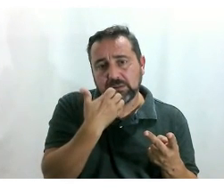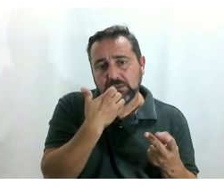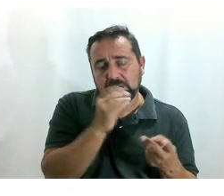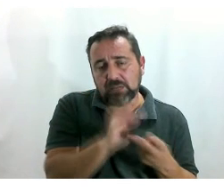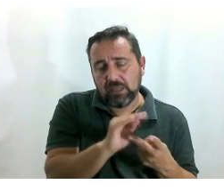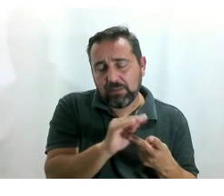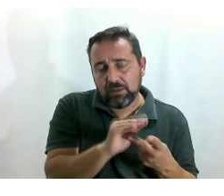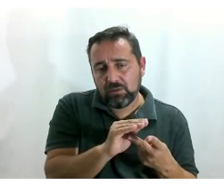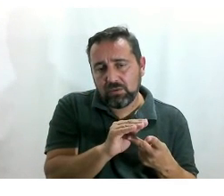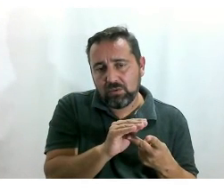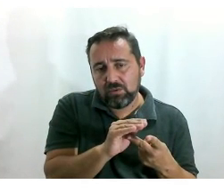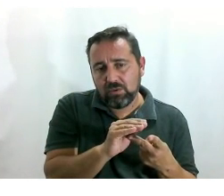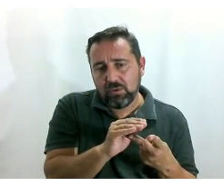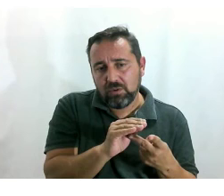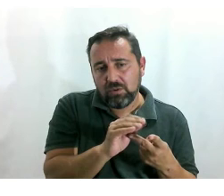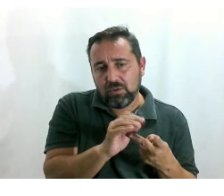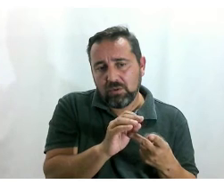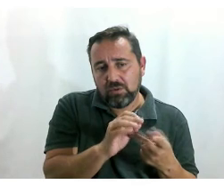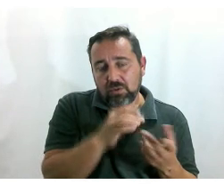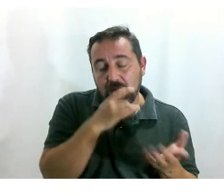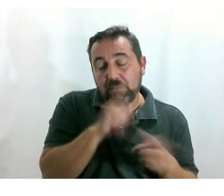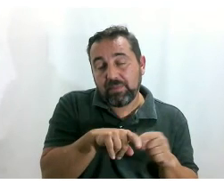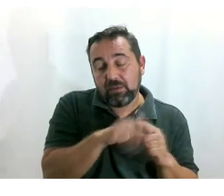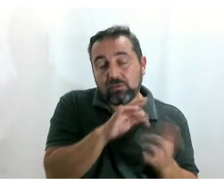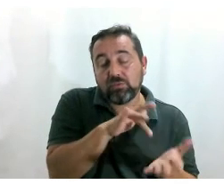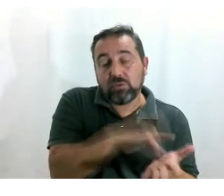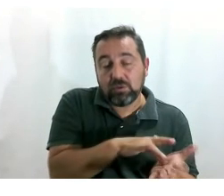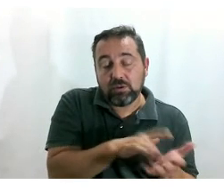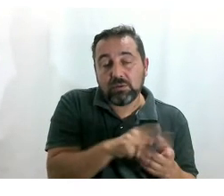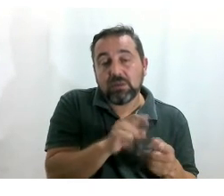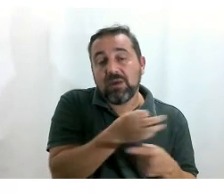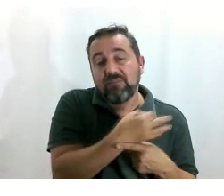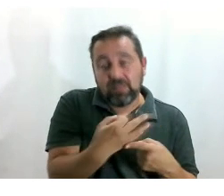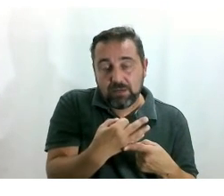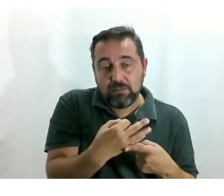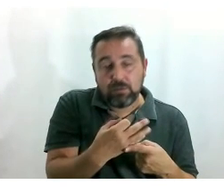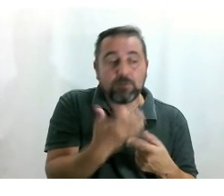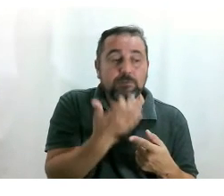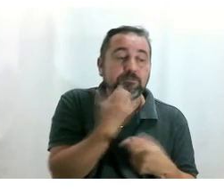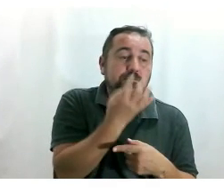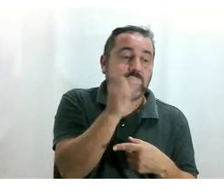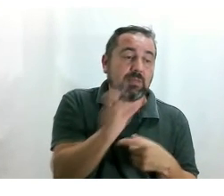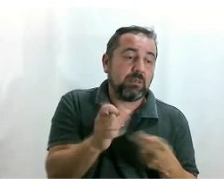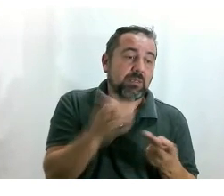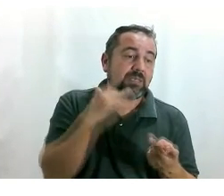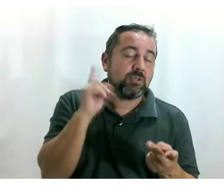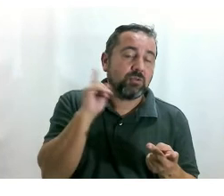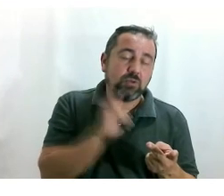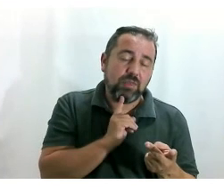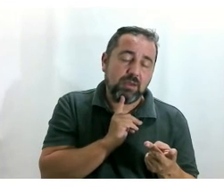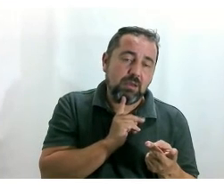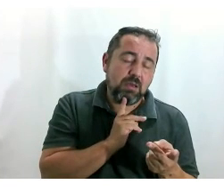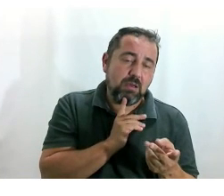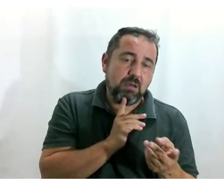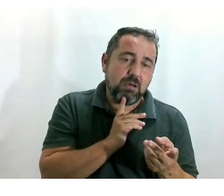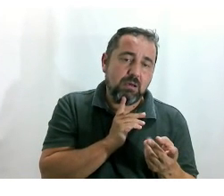tratamiento, llegado el momento, si sería efectivo en los casos con sorderas con